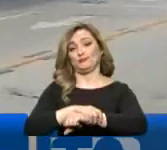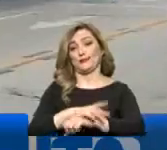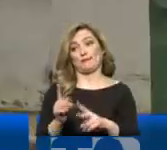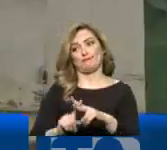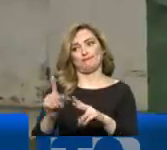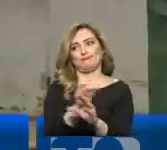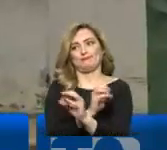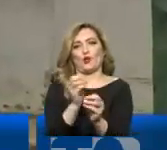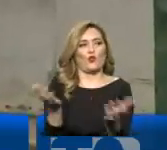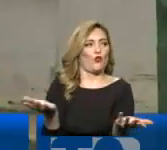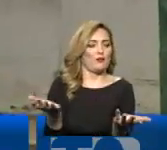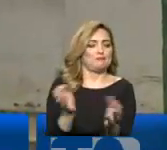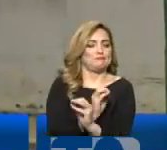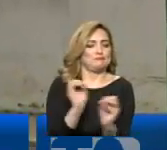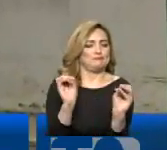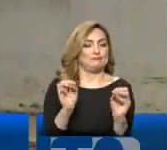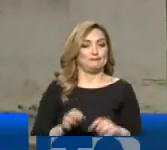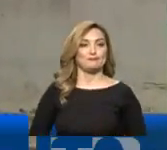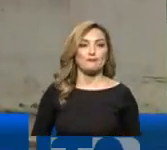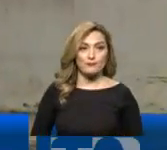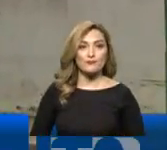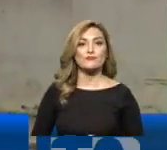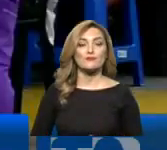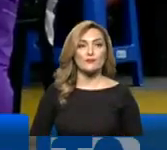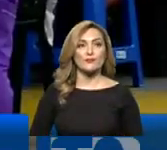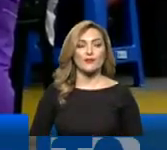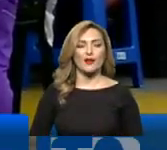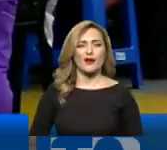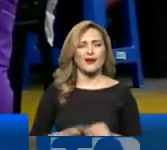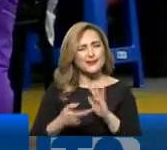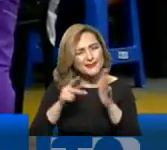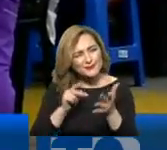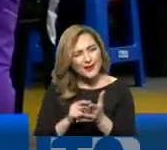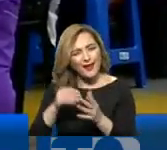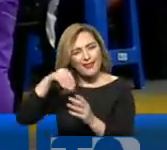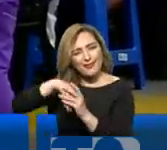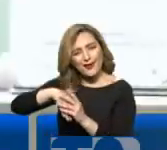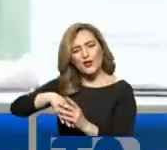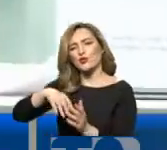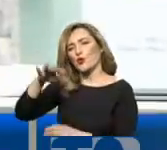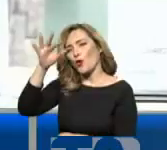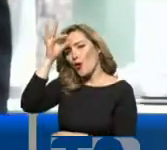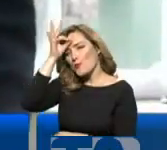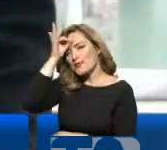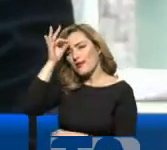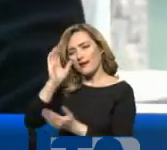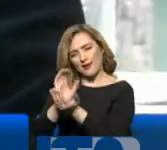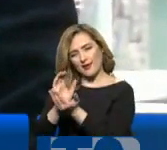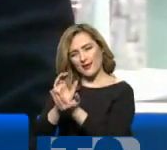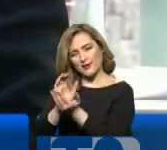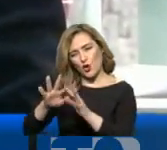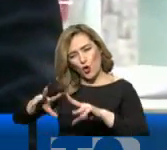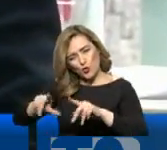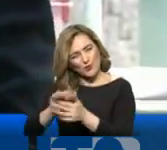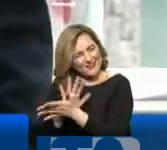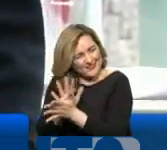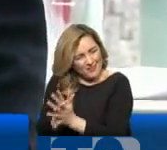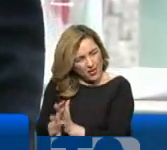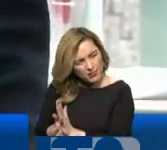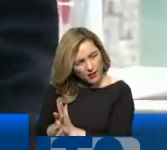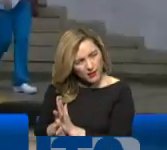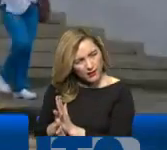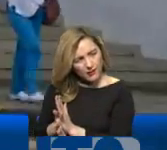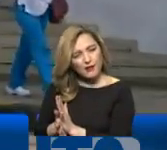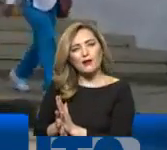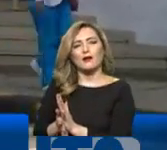captura. Entonces, ¿esto significa que la red ya no está en los hospitales del IES? El nuevo presidente del directorio de la entidad, Jorge